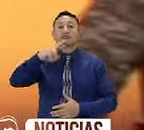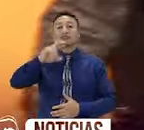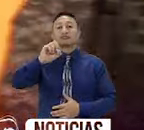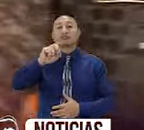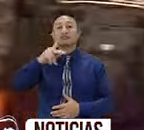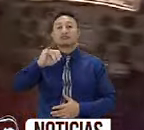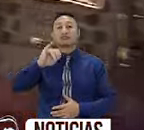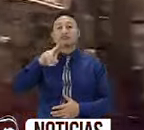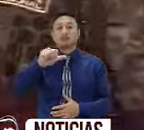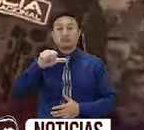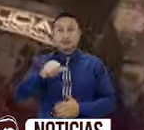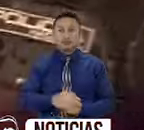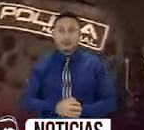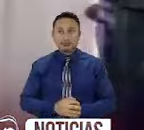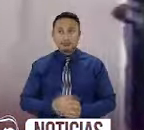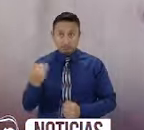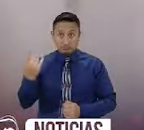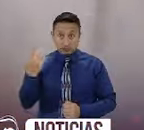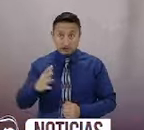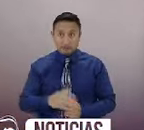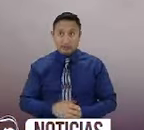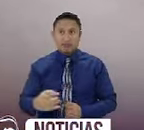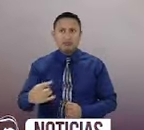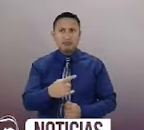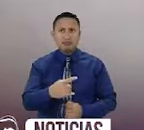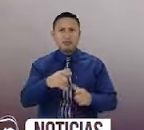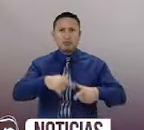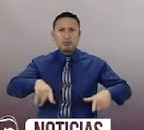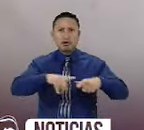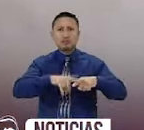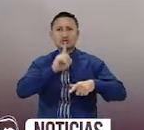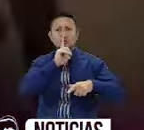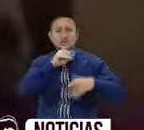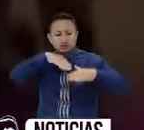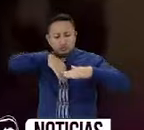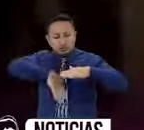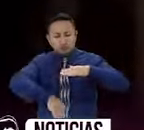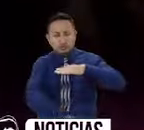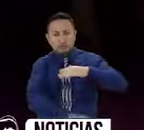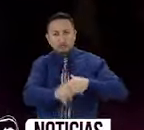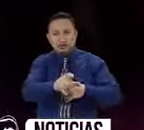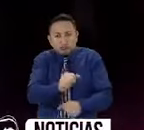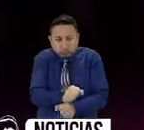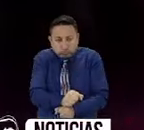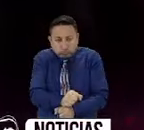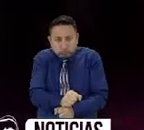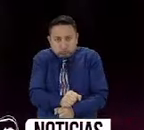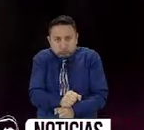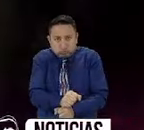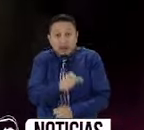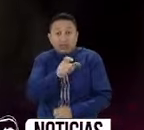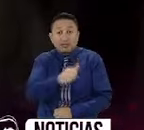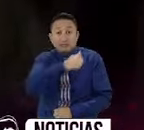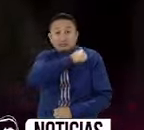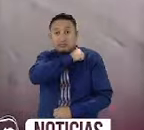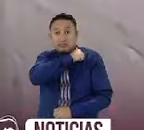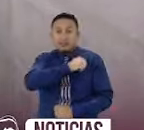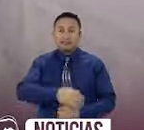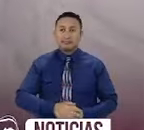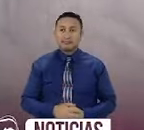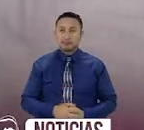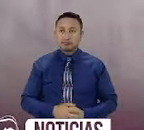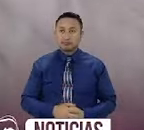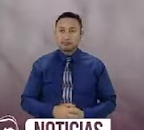eso, hallaron un subterráneo donde mantenían en cautiverio a las víctimas de secuestro